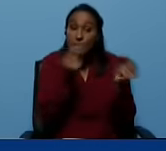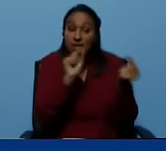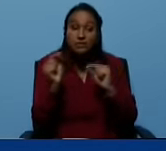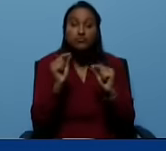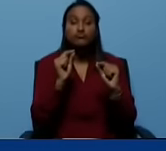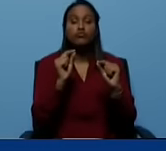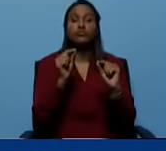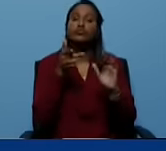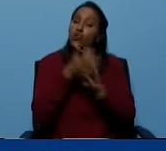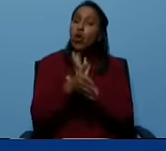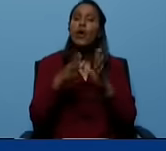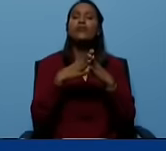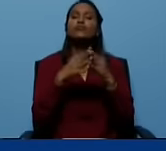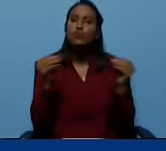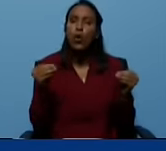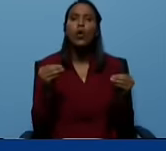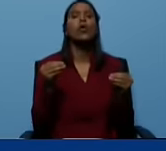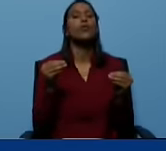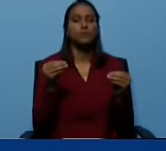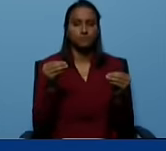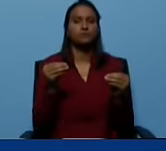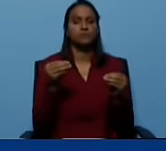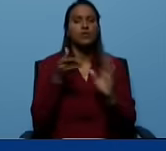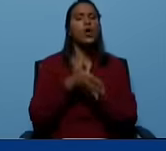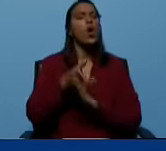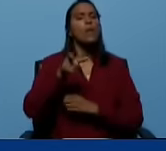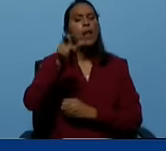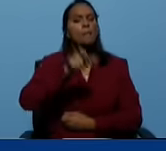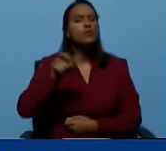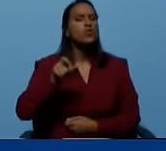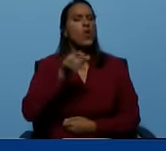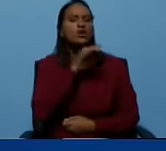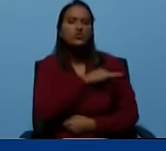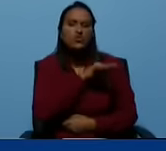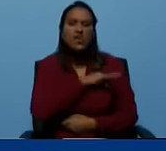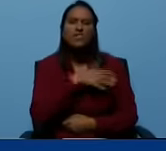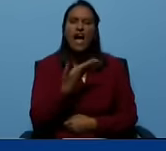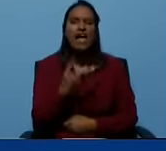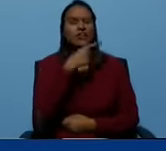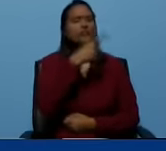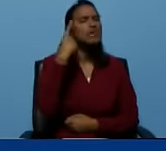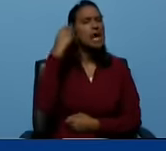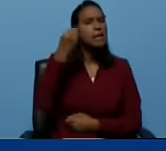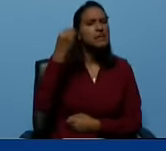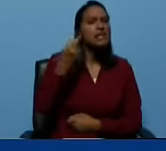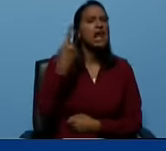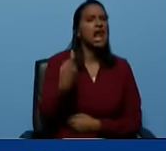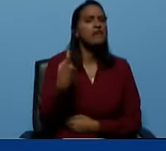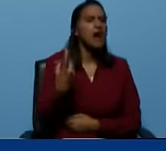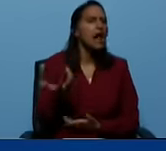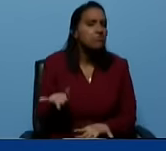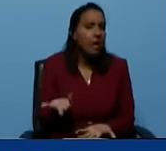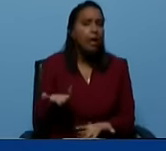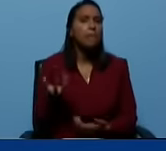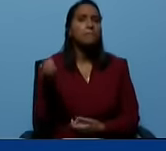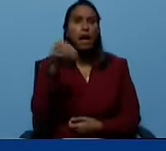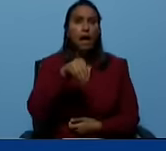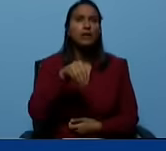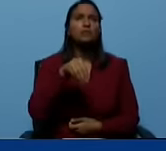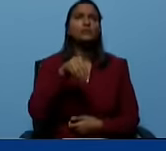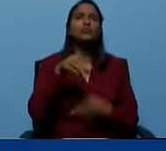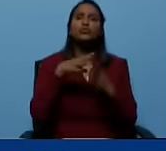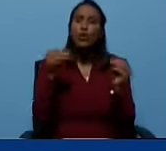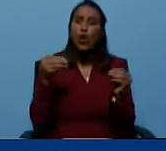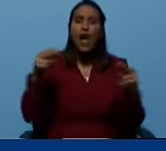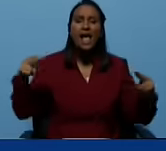de oposición e incluso de la sociedad. ¿Qué considera que ha sido necesario y que ha faltado en esos